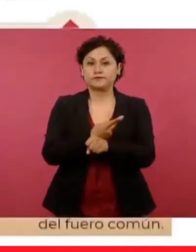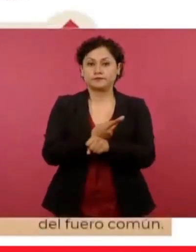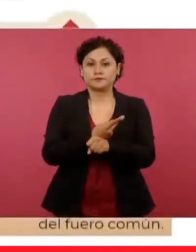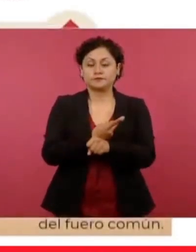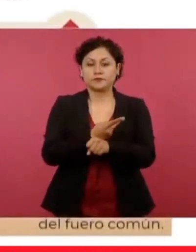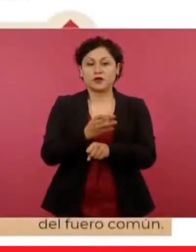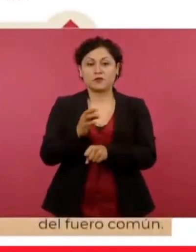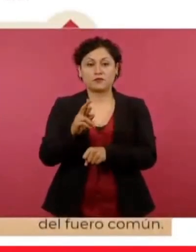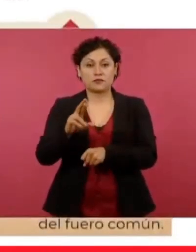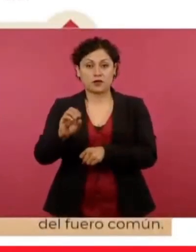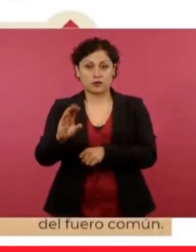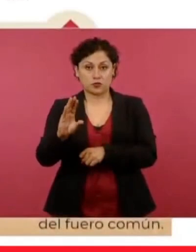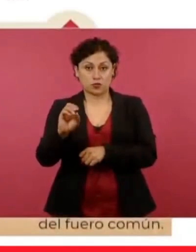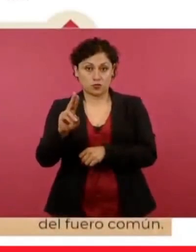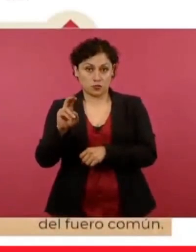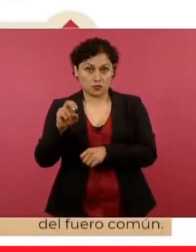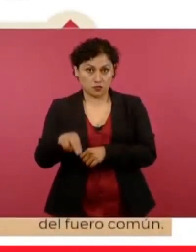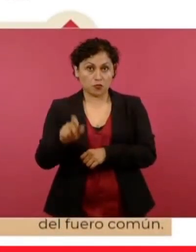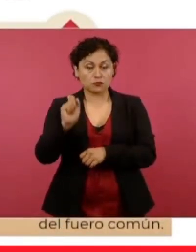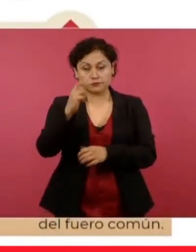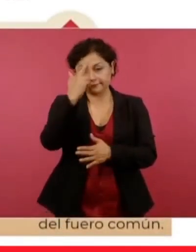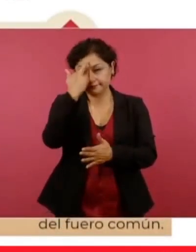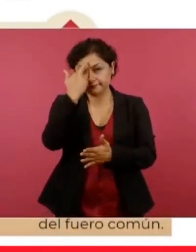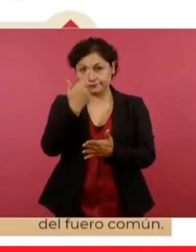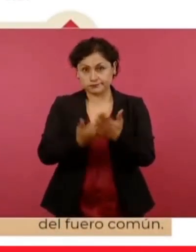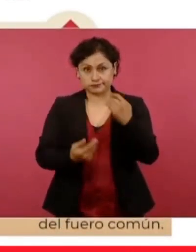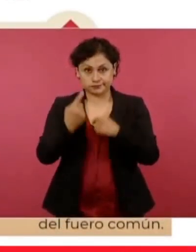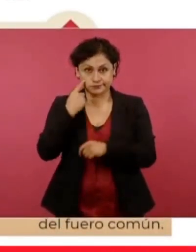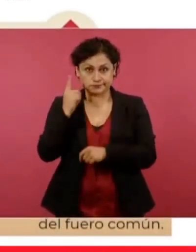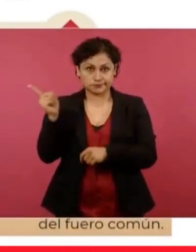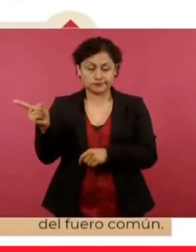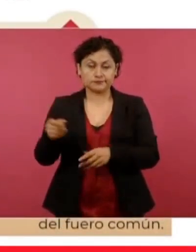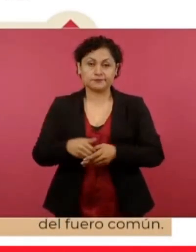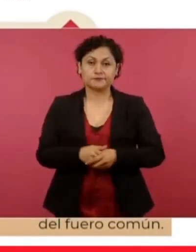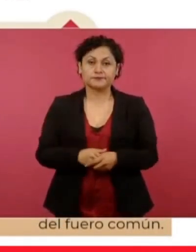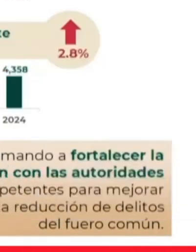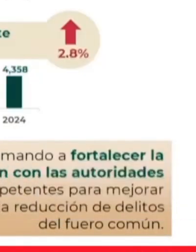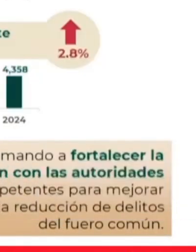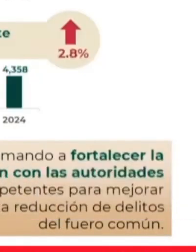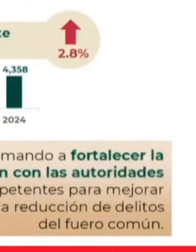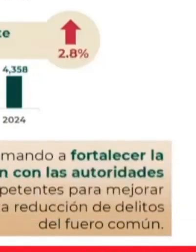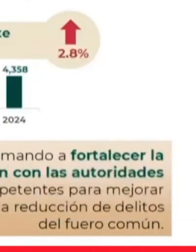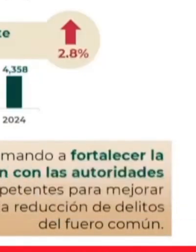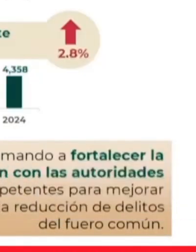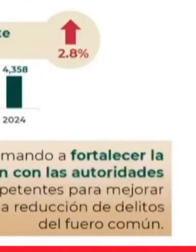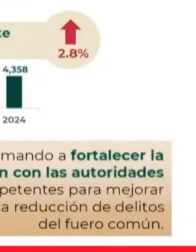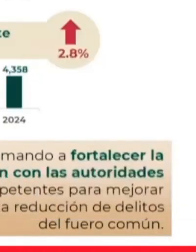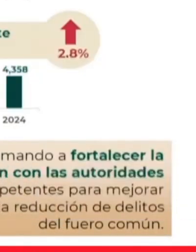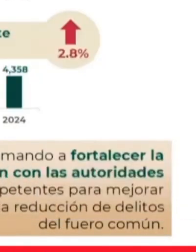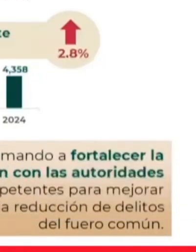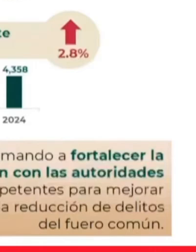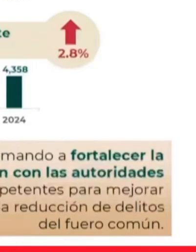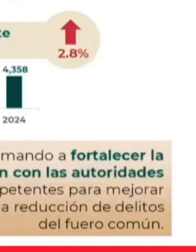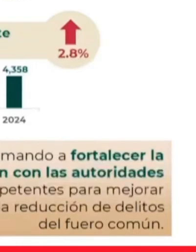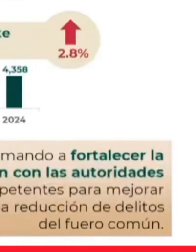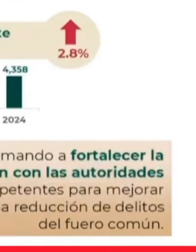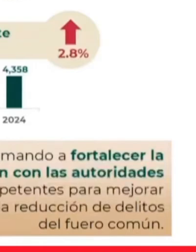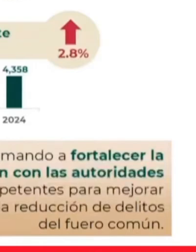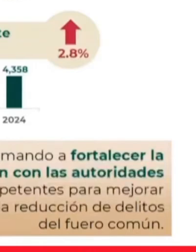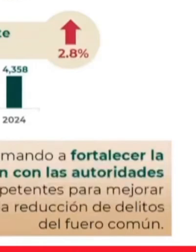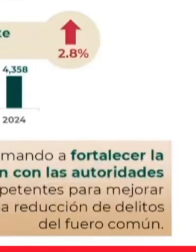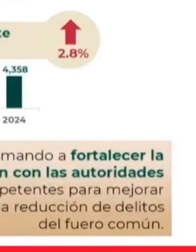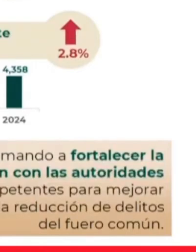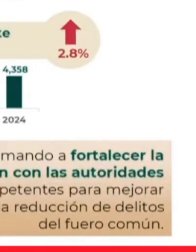común eh tenemos en la mayoría de los delitos reducciones importantes